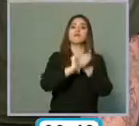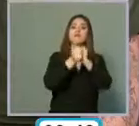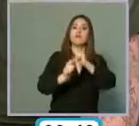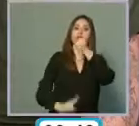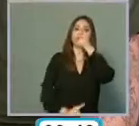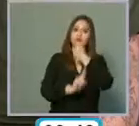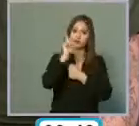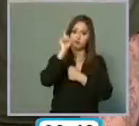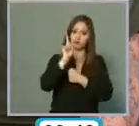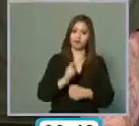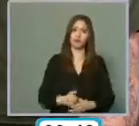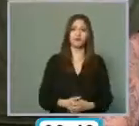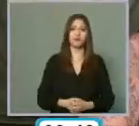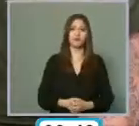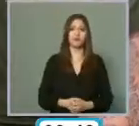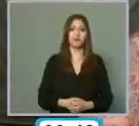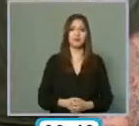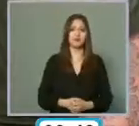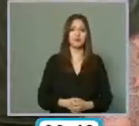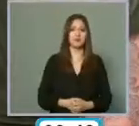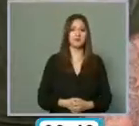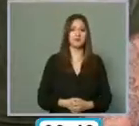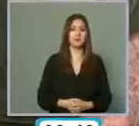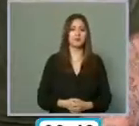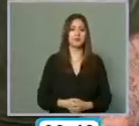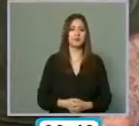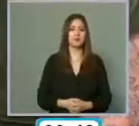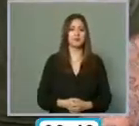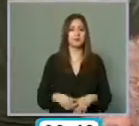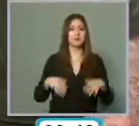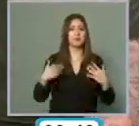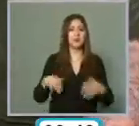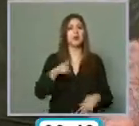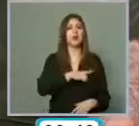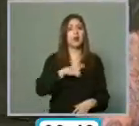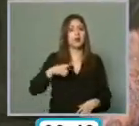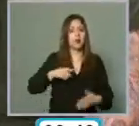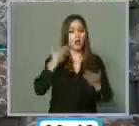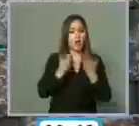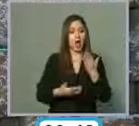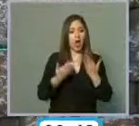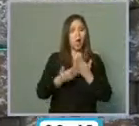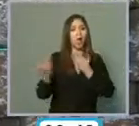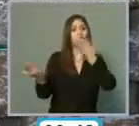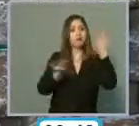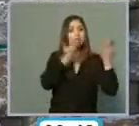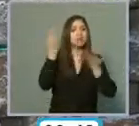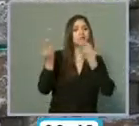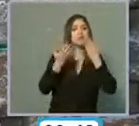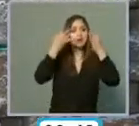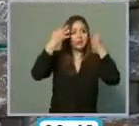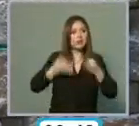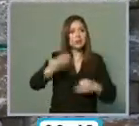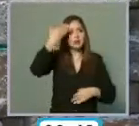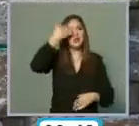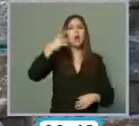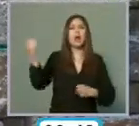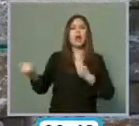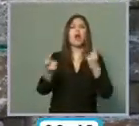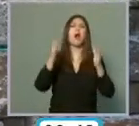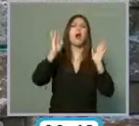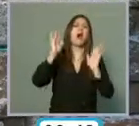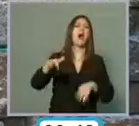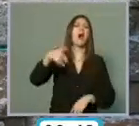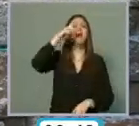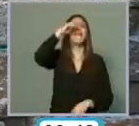y ella y el paciente. Exacto, ¿no? al final del día tenemos que estar muy preparados. Perfecto. Y no subestimar esta profesión, que evidentemente qué